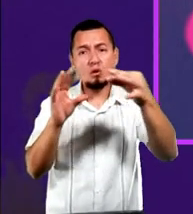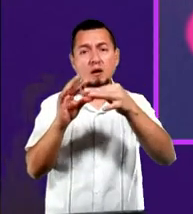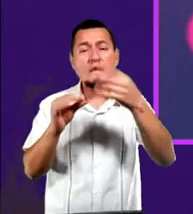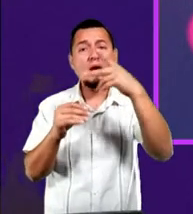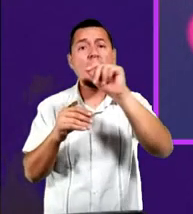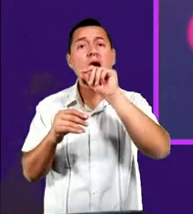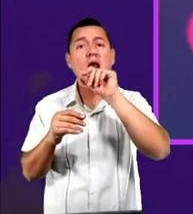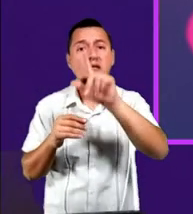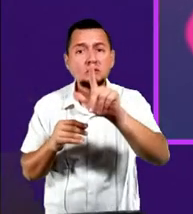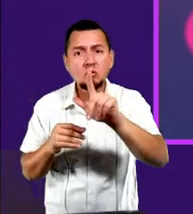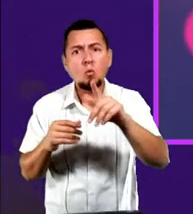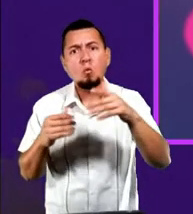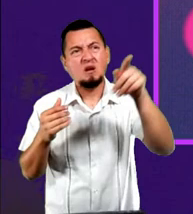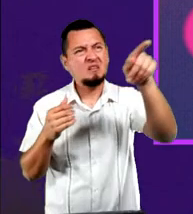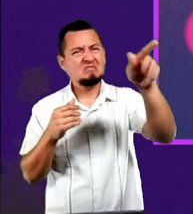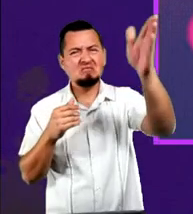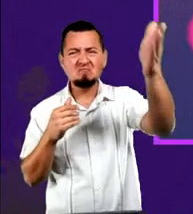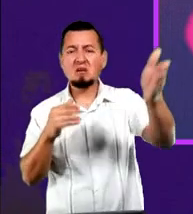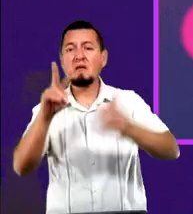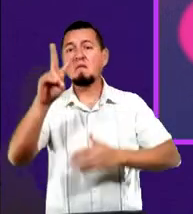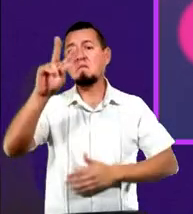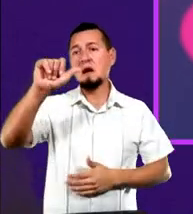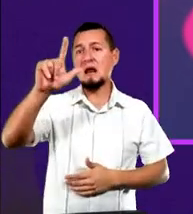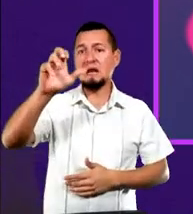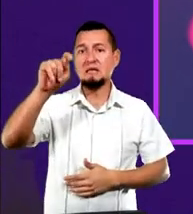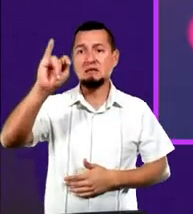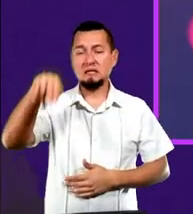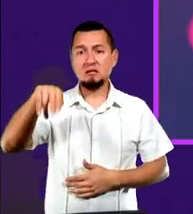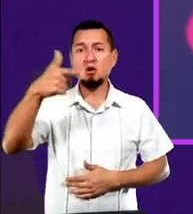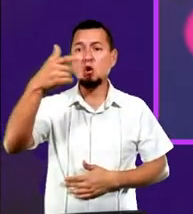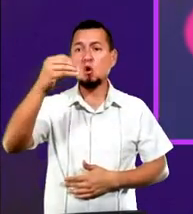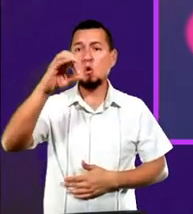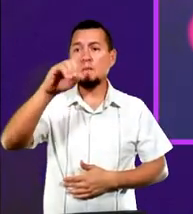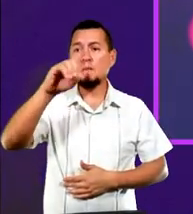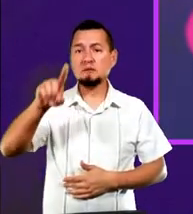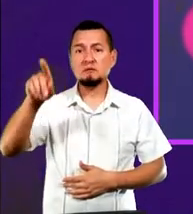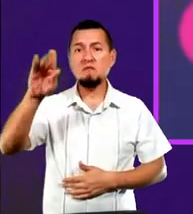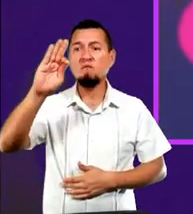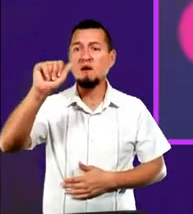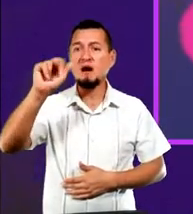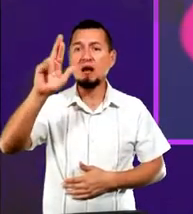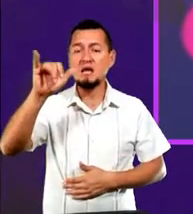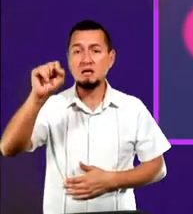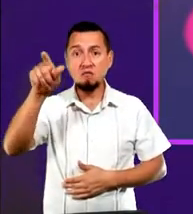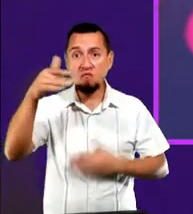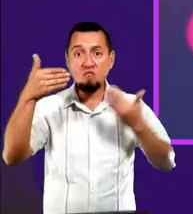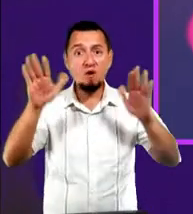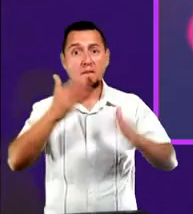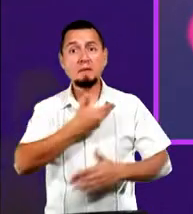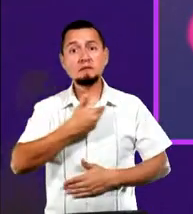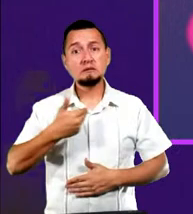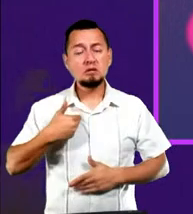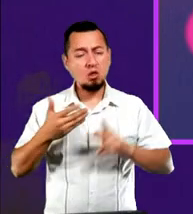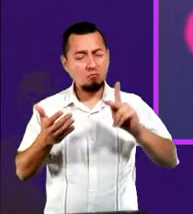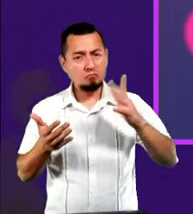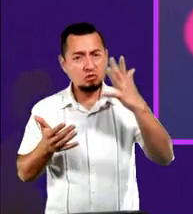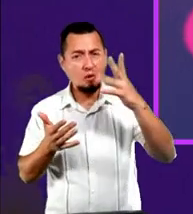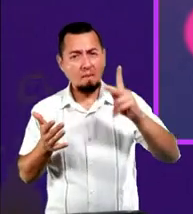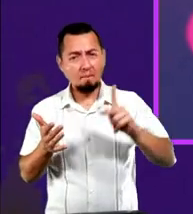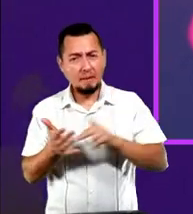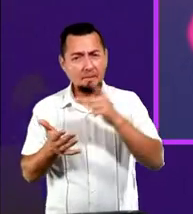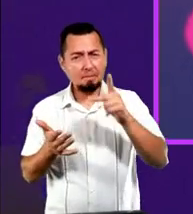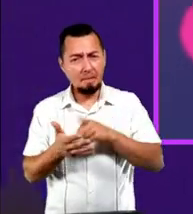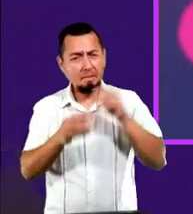Gómez Farías fue presidente en 5 ocasiones diferentes, pero lo más relevante,